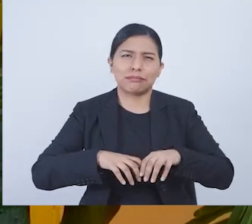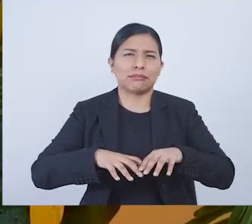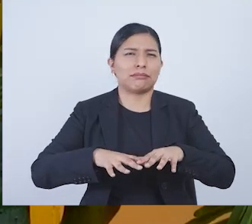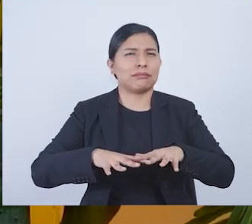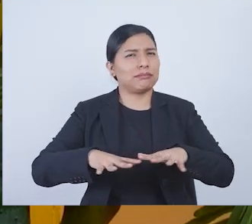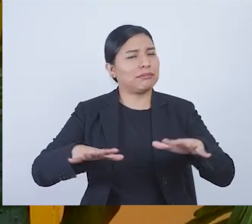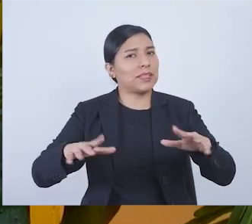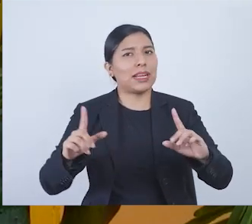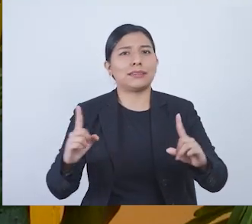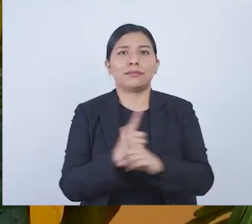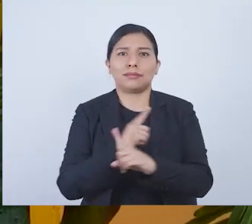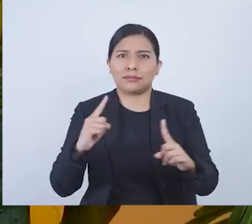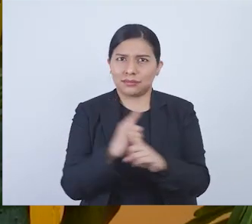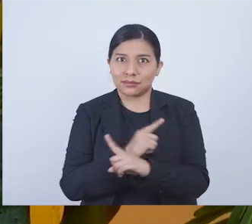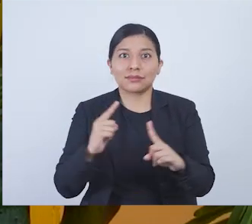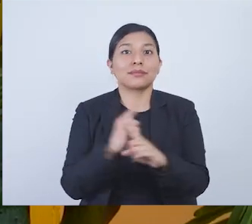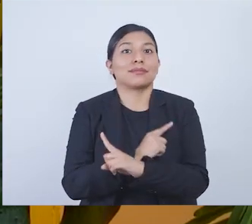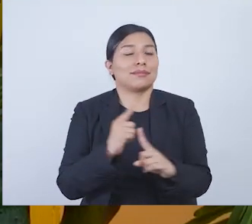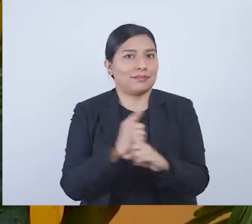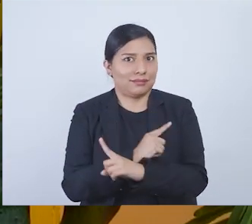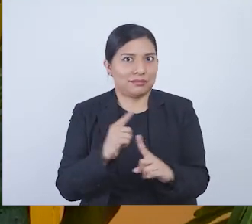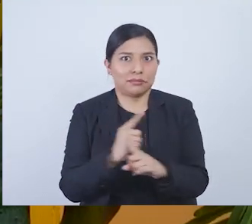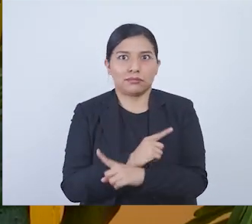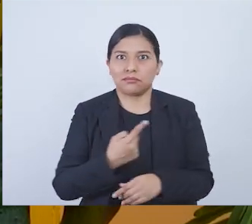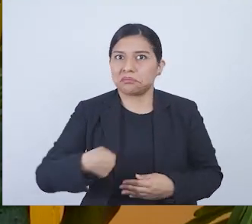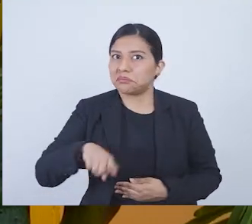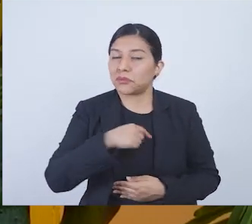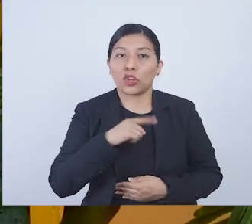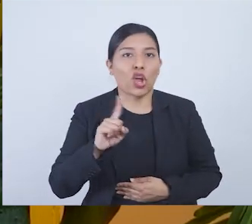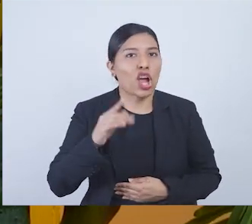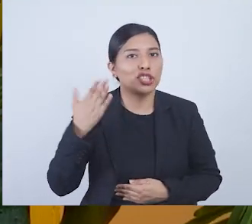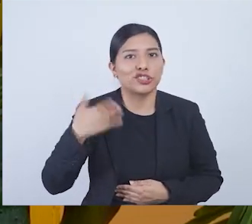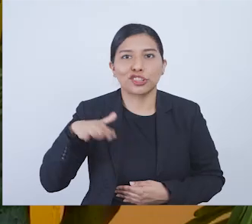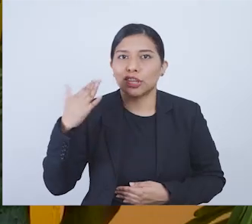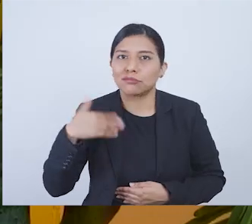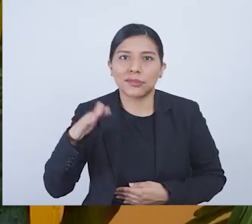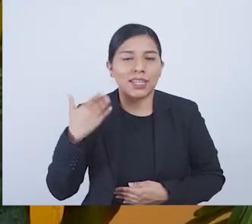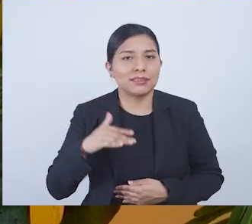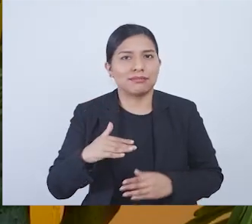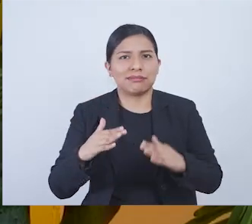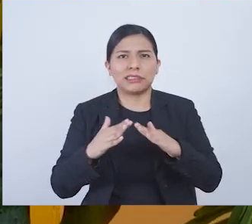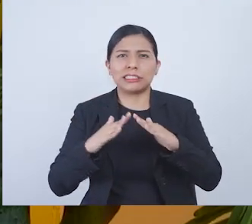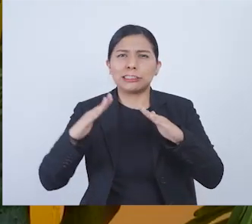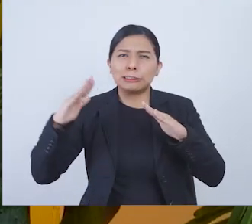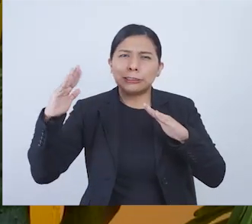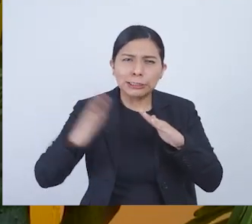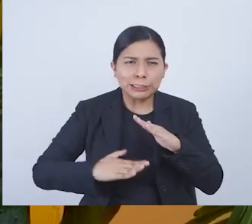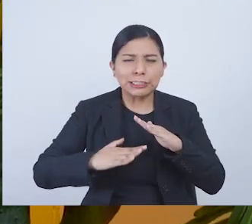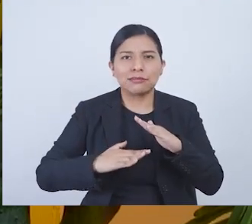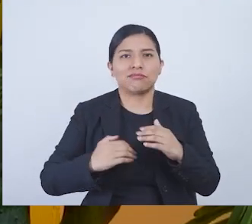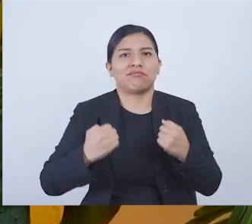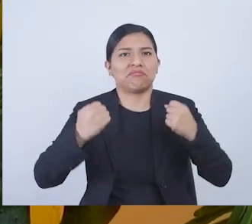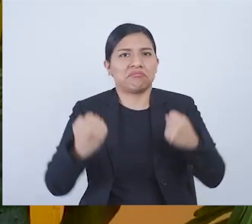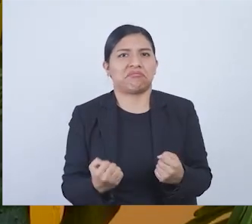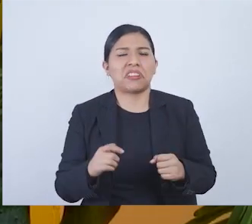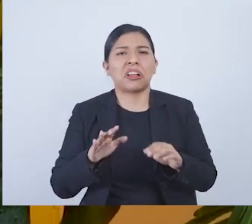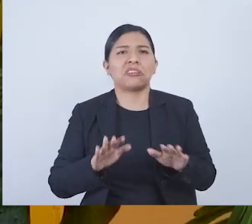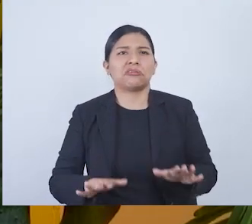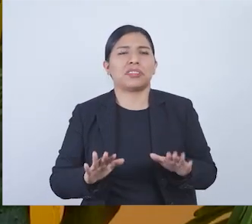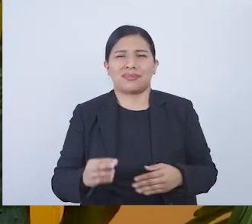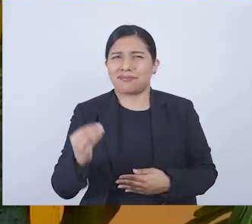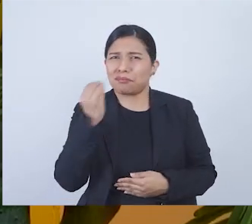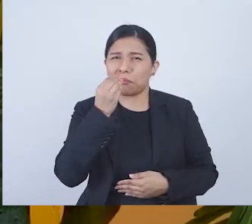cambios y provoca otros cambios a los cuales no estábamos acostumbrados. Confinamiento, más sedentarismo, más